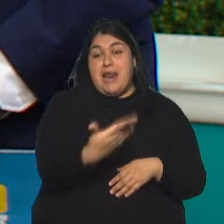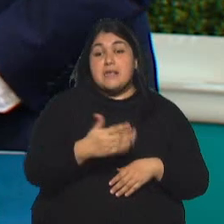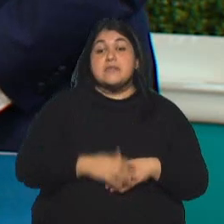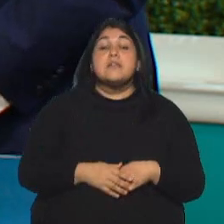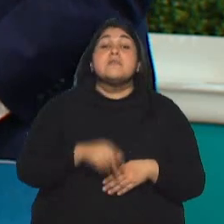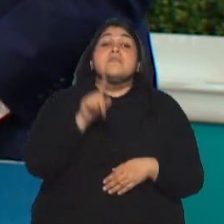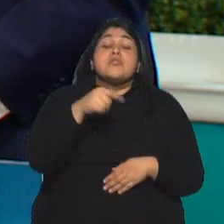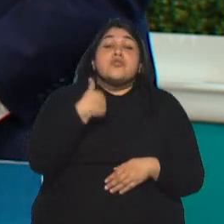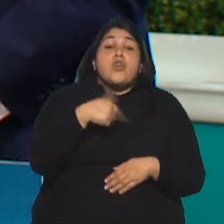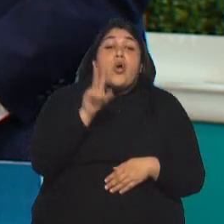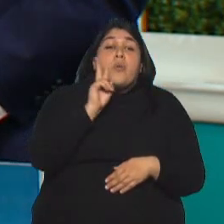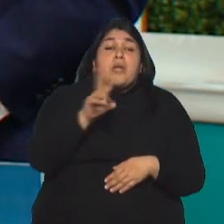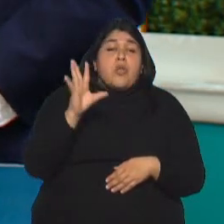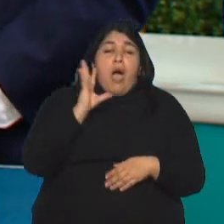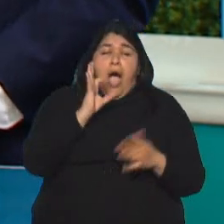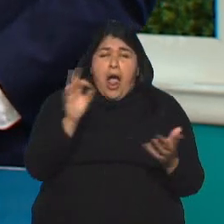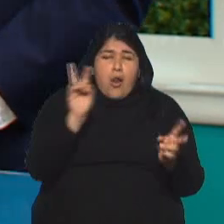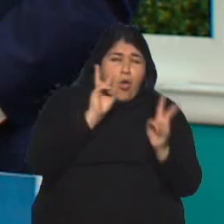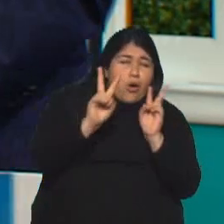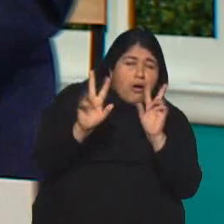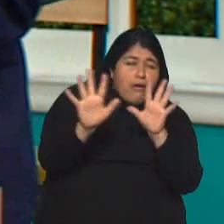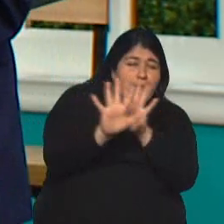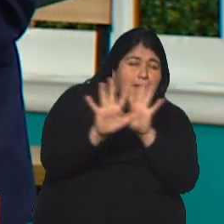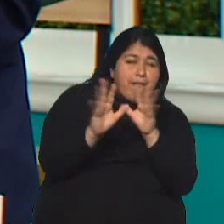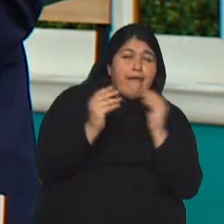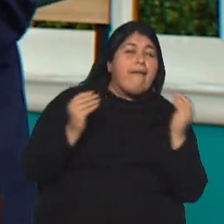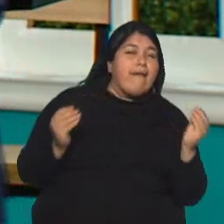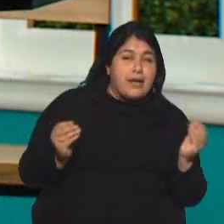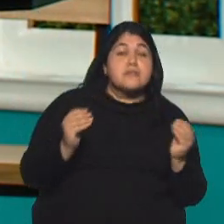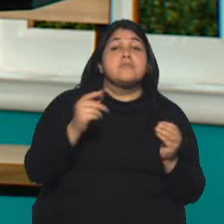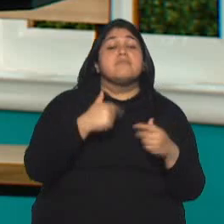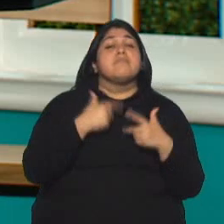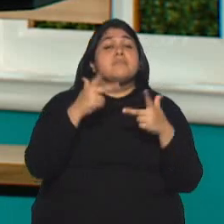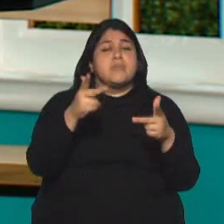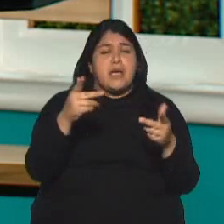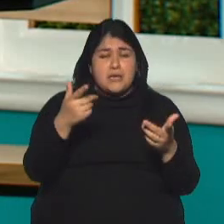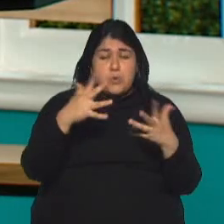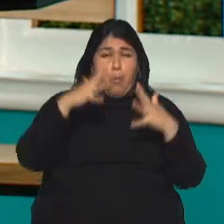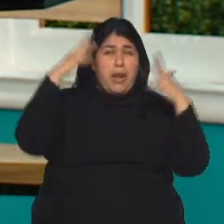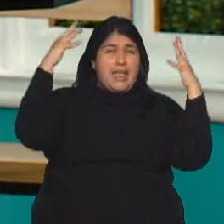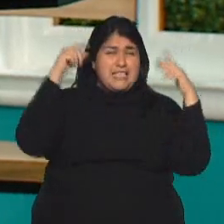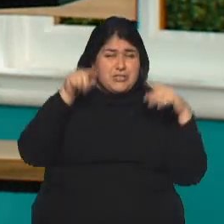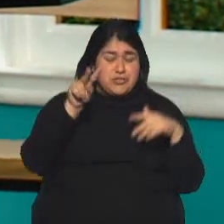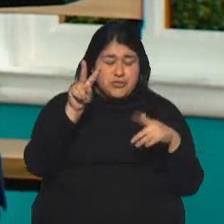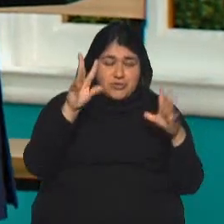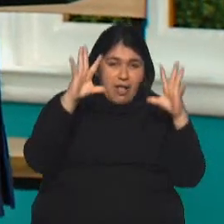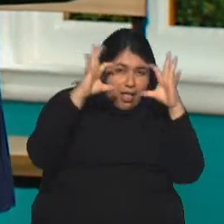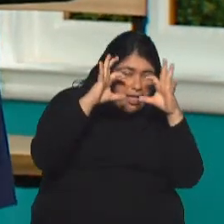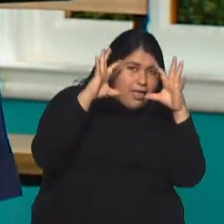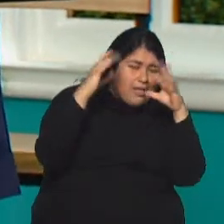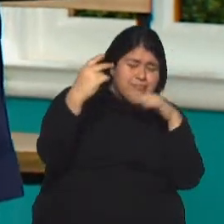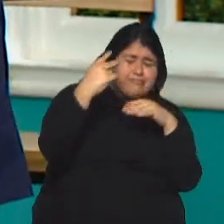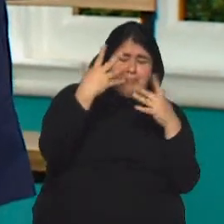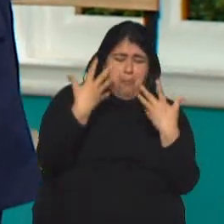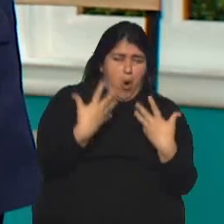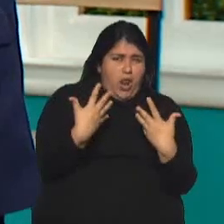Estoy viendo algo que me obnubila, ¿no? Estoy así como, sí, yo sabés que te iba a decir, sí. Hay un brillo que me hace cerrar los ojos, ¿viste?